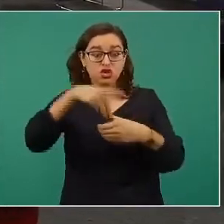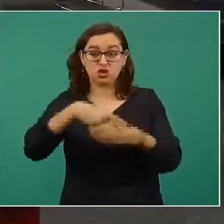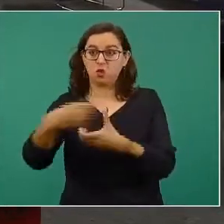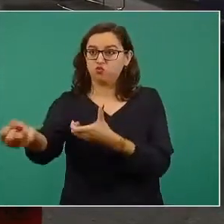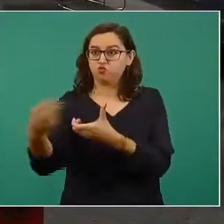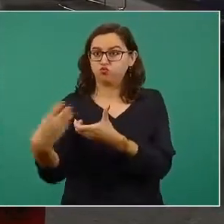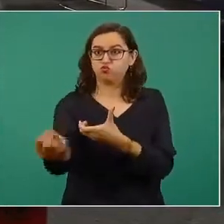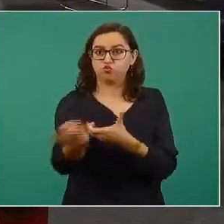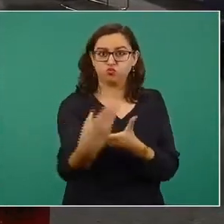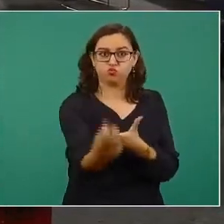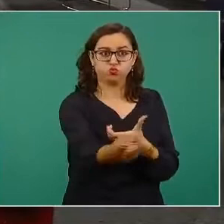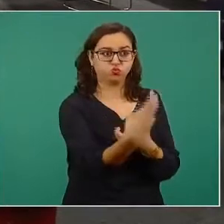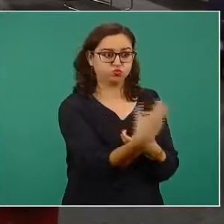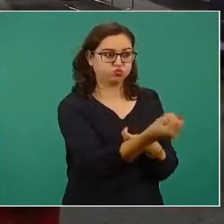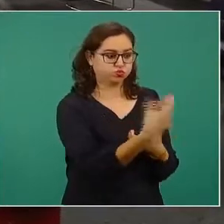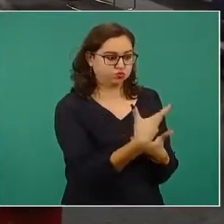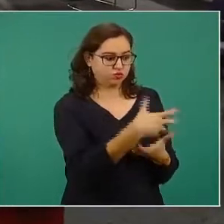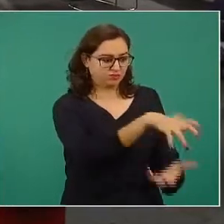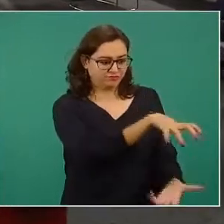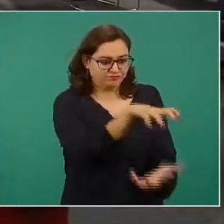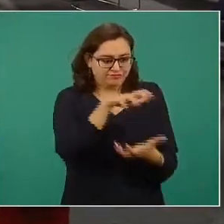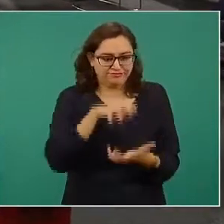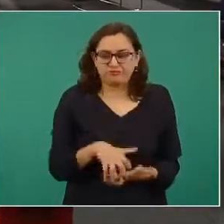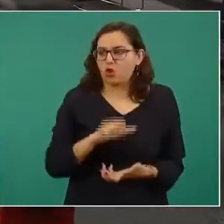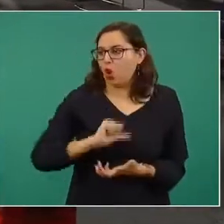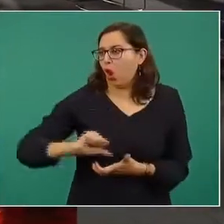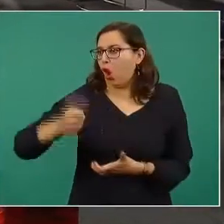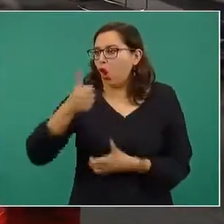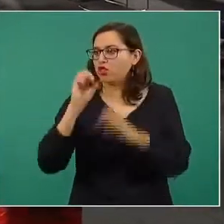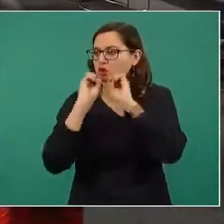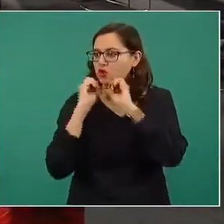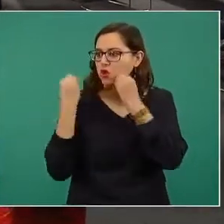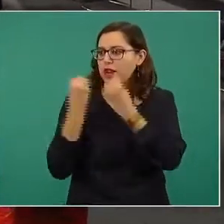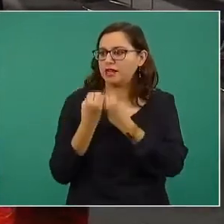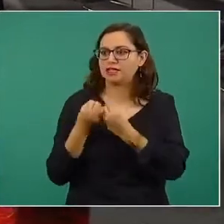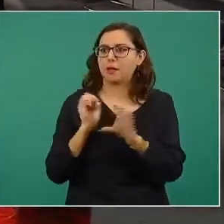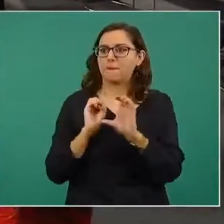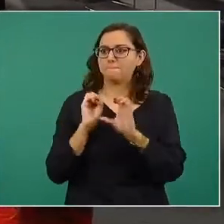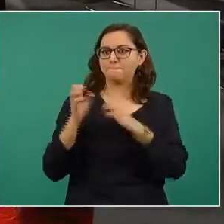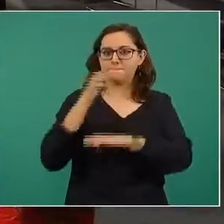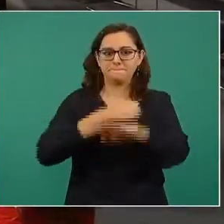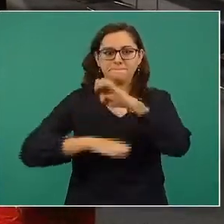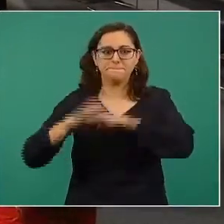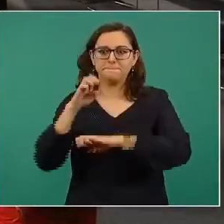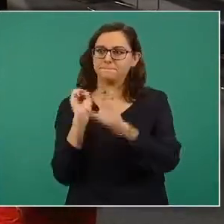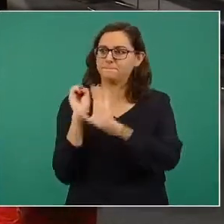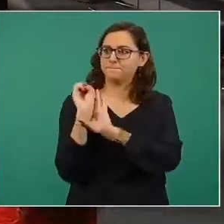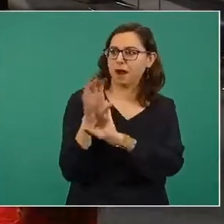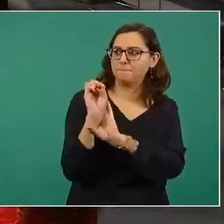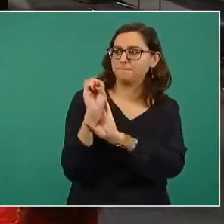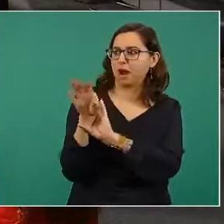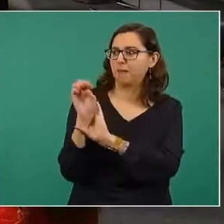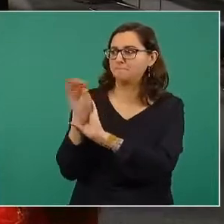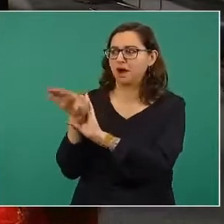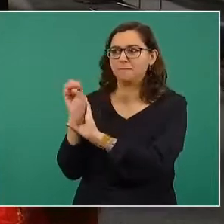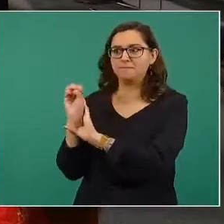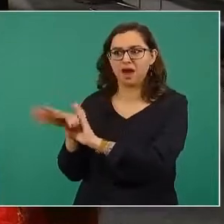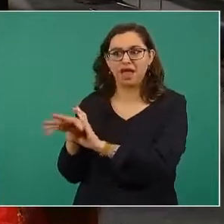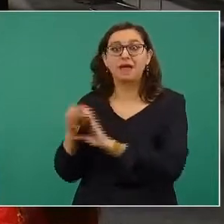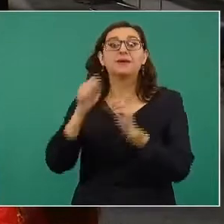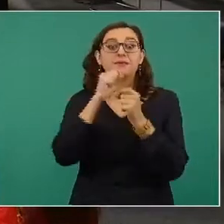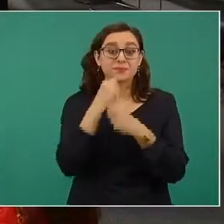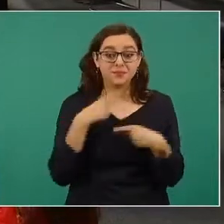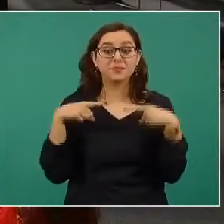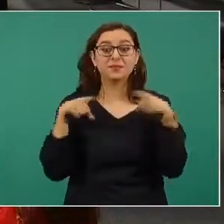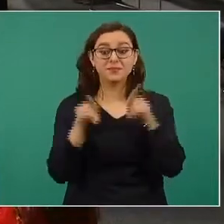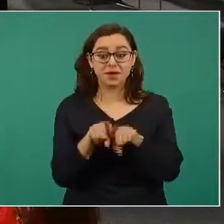a otras organizaciones que tienen que ver con el mismo grupo empresarial, como Mexicanos Primero, e incluso ha